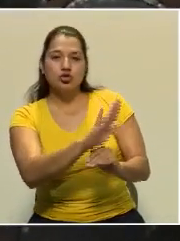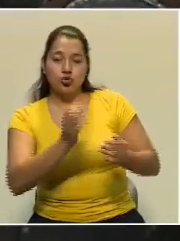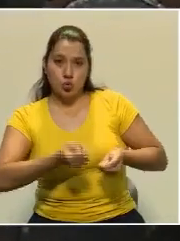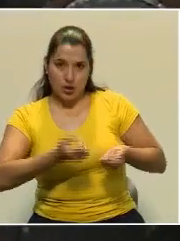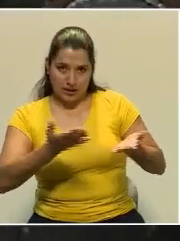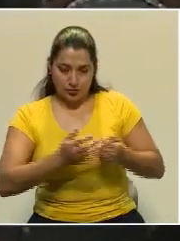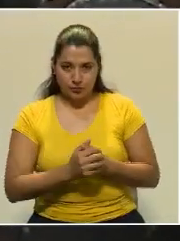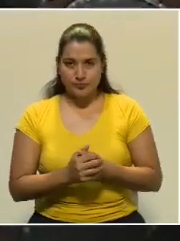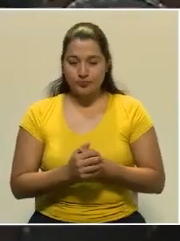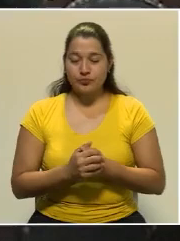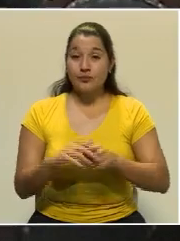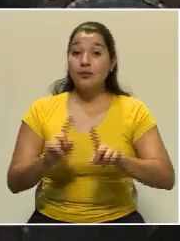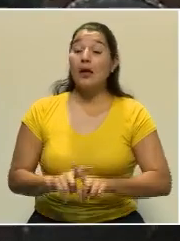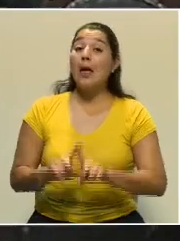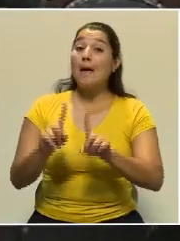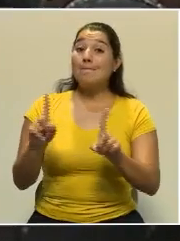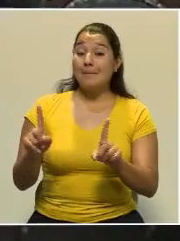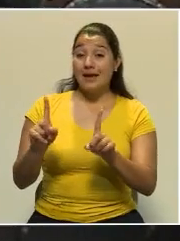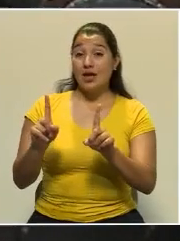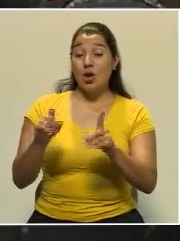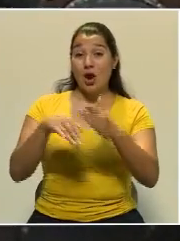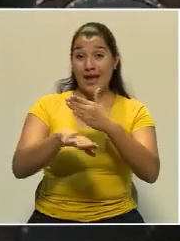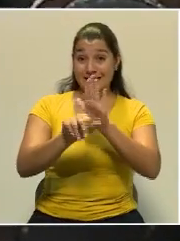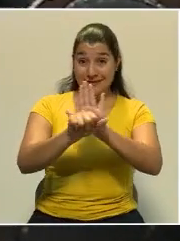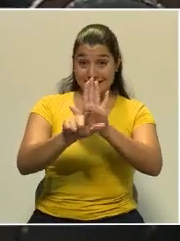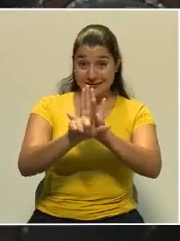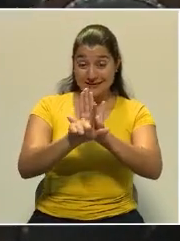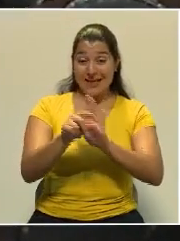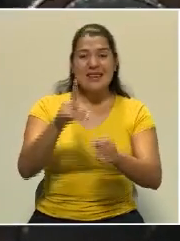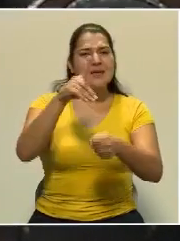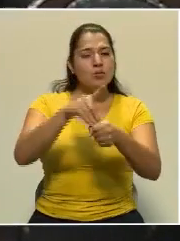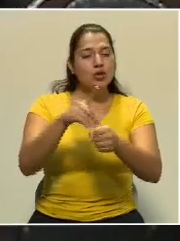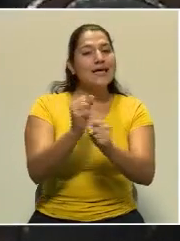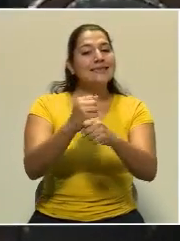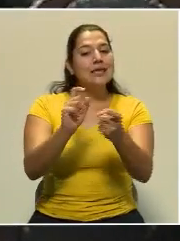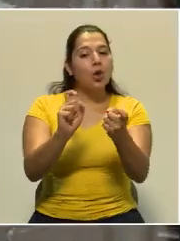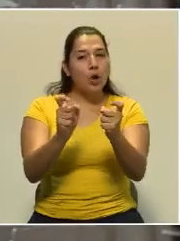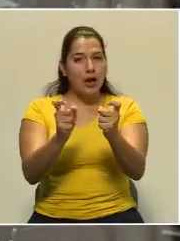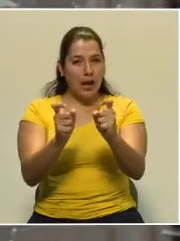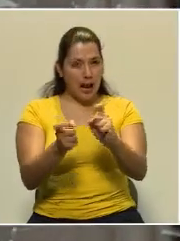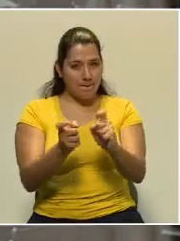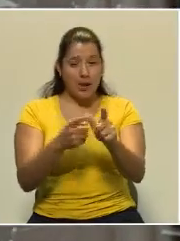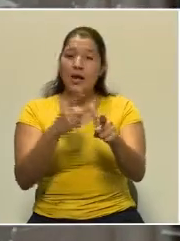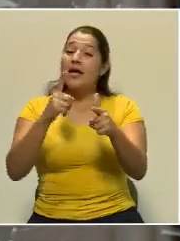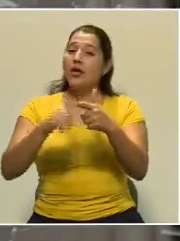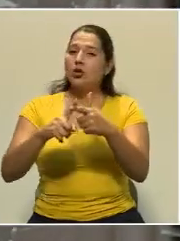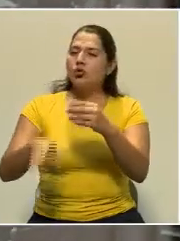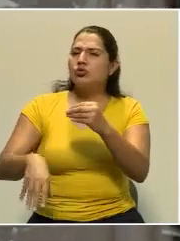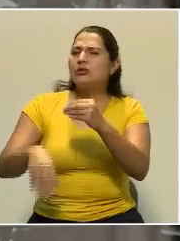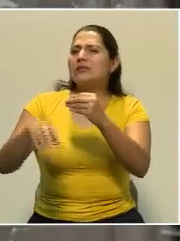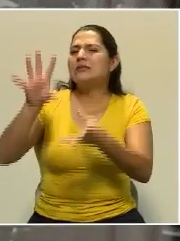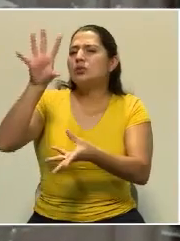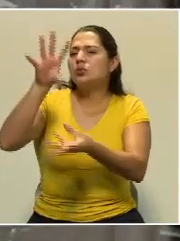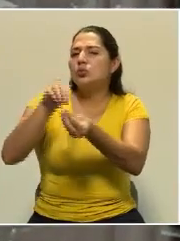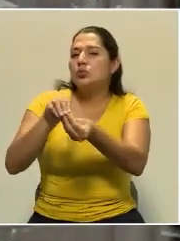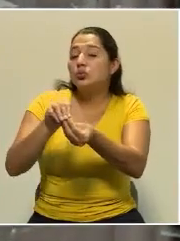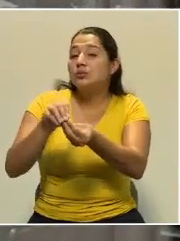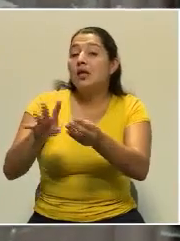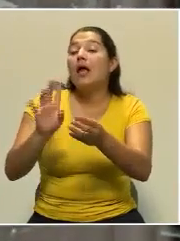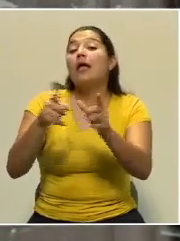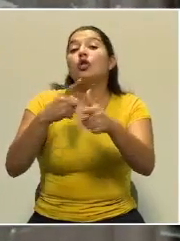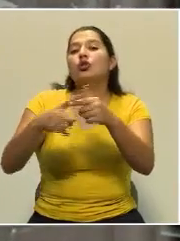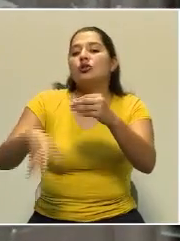colones. Sin embargo, en el plenario los diputados hicieron varios cambios, que sumaron cerca de 17.000 millones de colones más